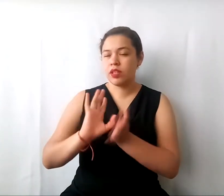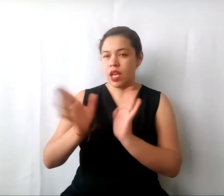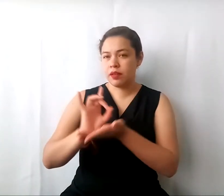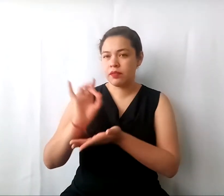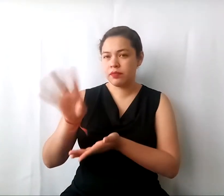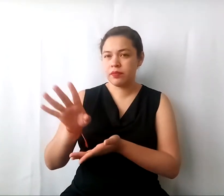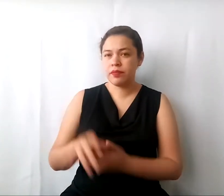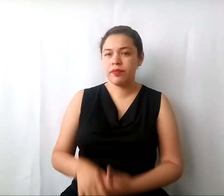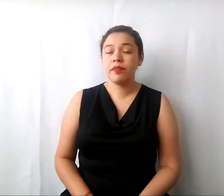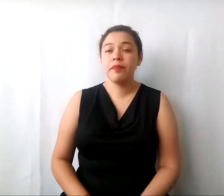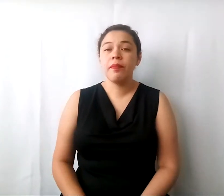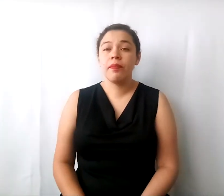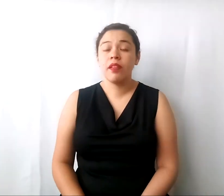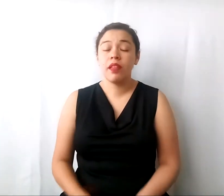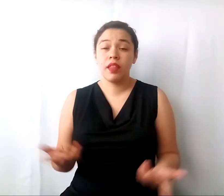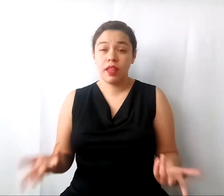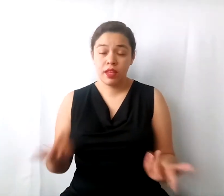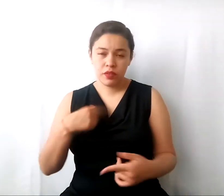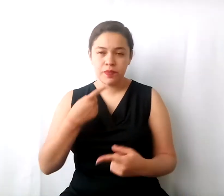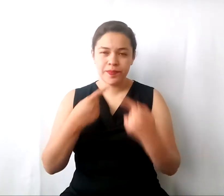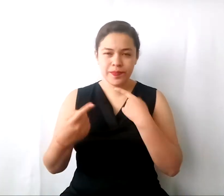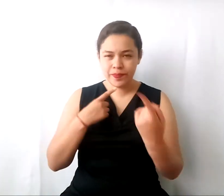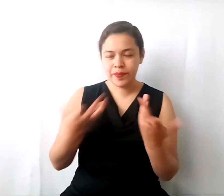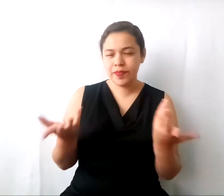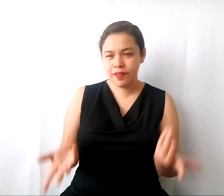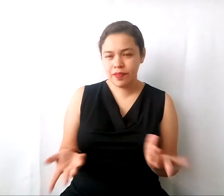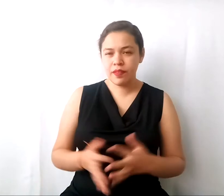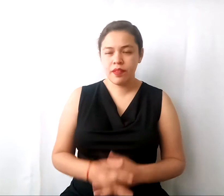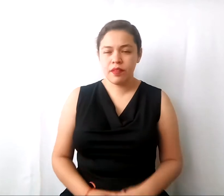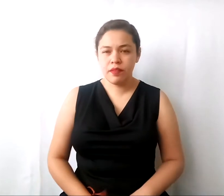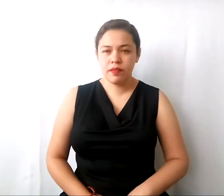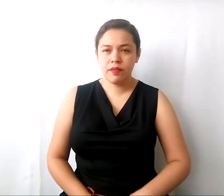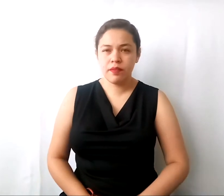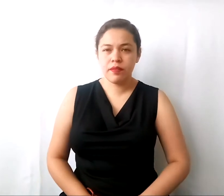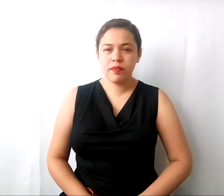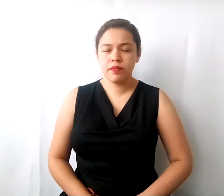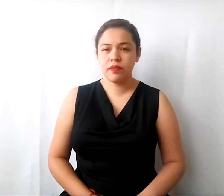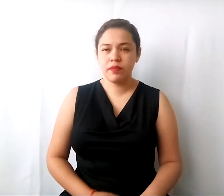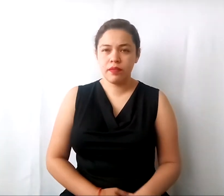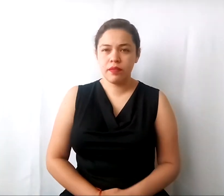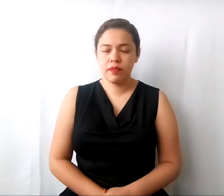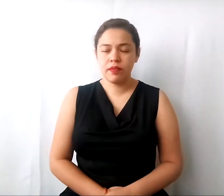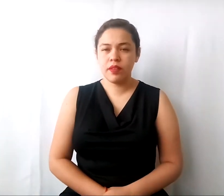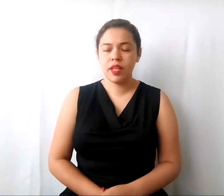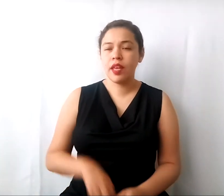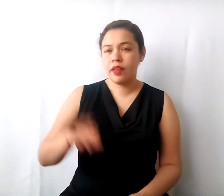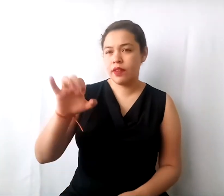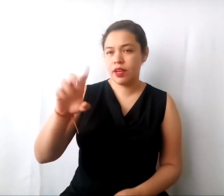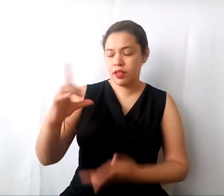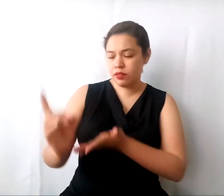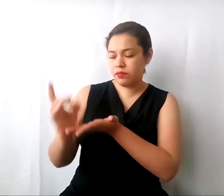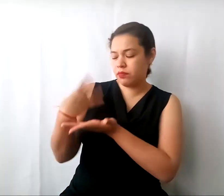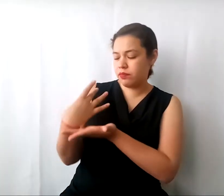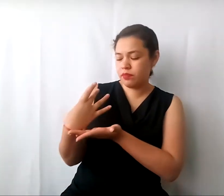Bueno, en lo que podemos ir comentando de todos modos en lo que le llega a Fernando la